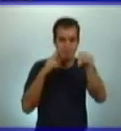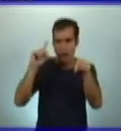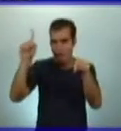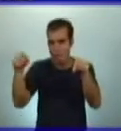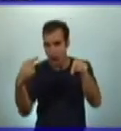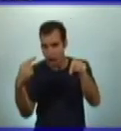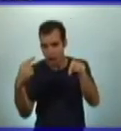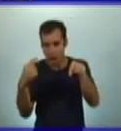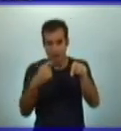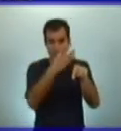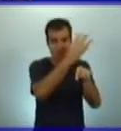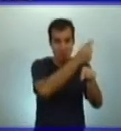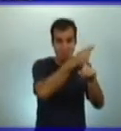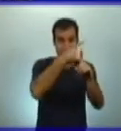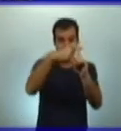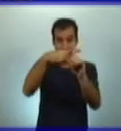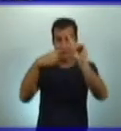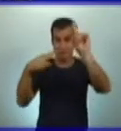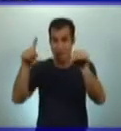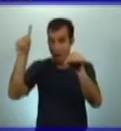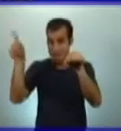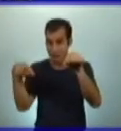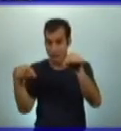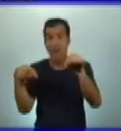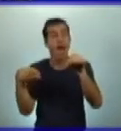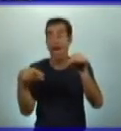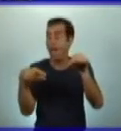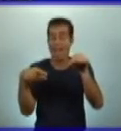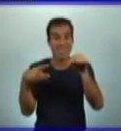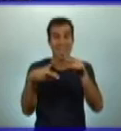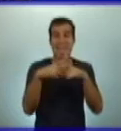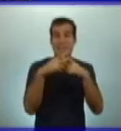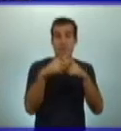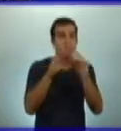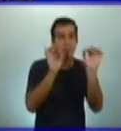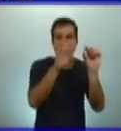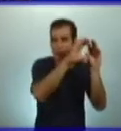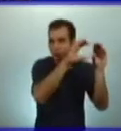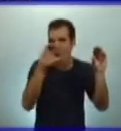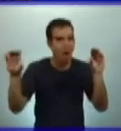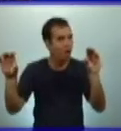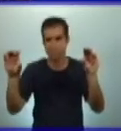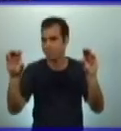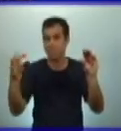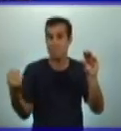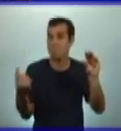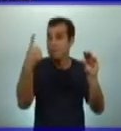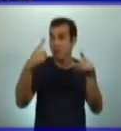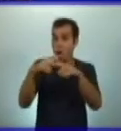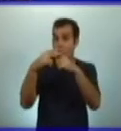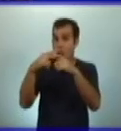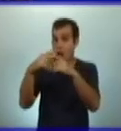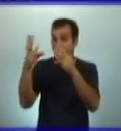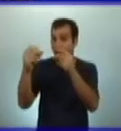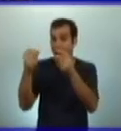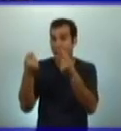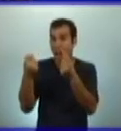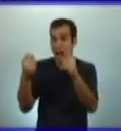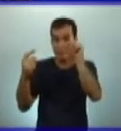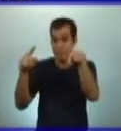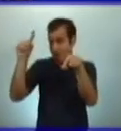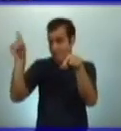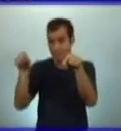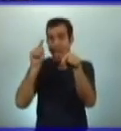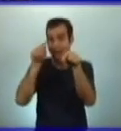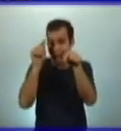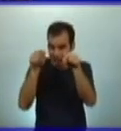lo tanto, aquí se resuelve, ya no es en el orden en que aparece, que resolvemos primero la operación que está